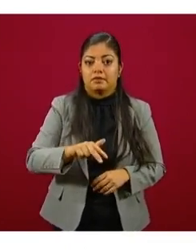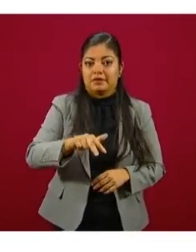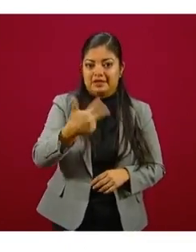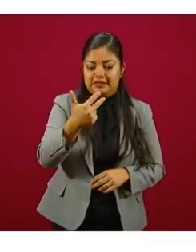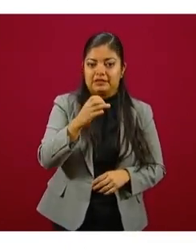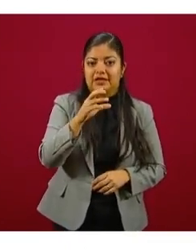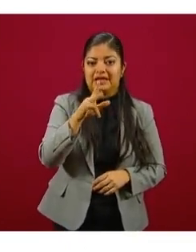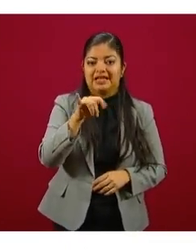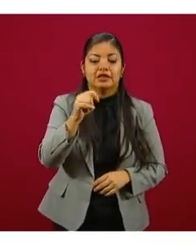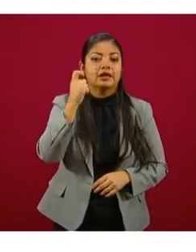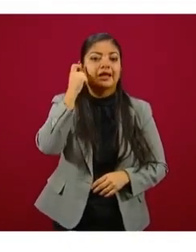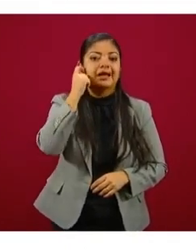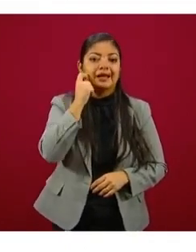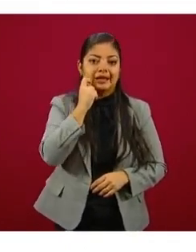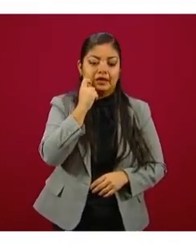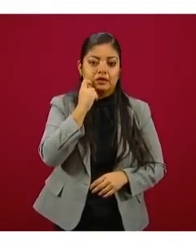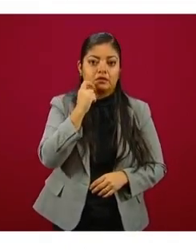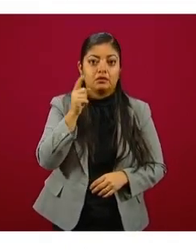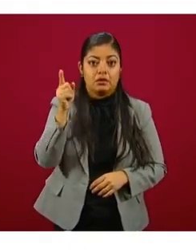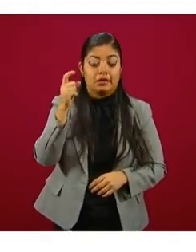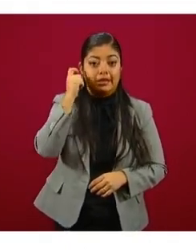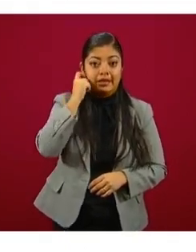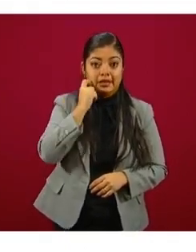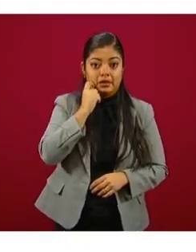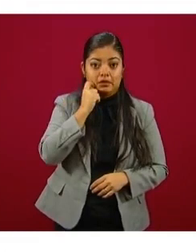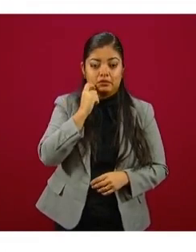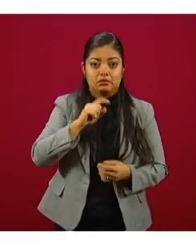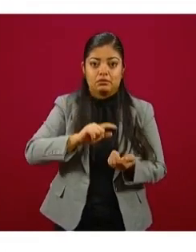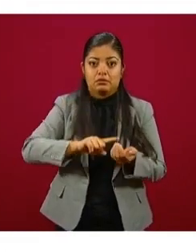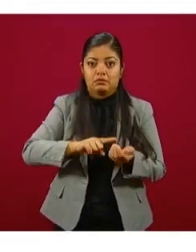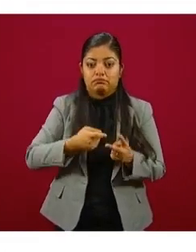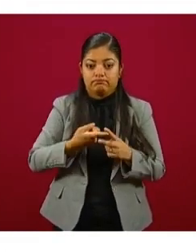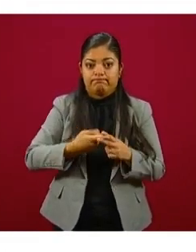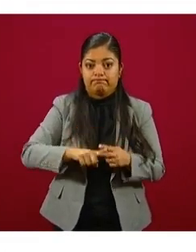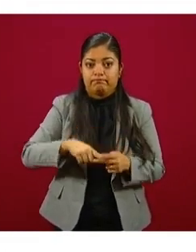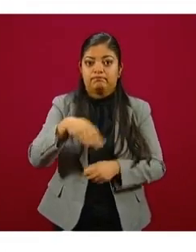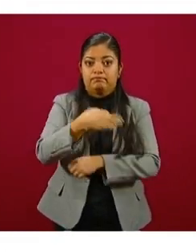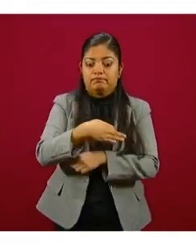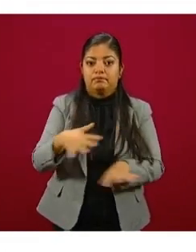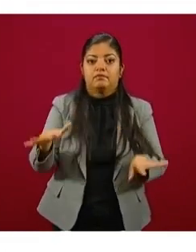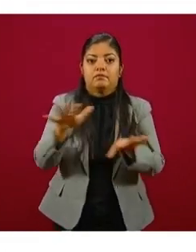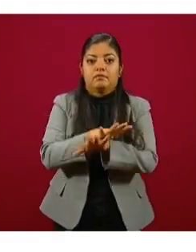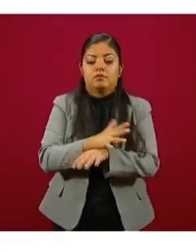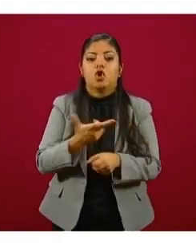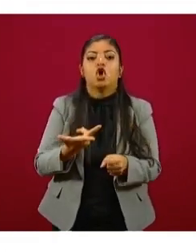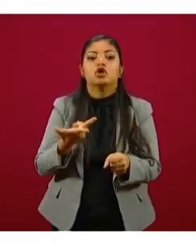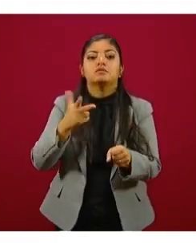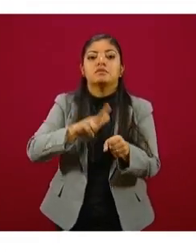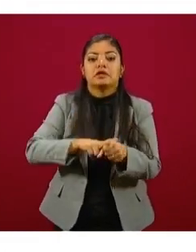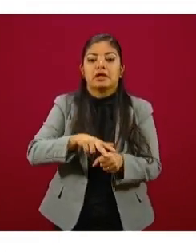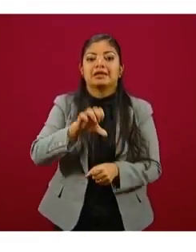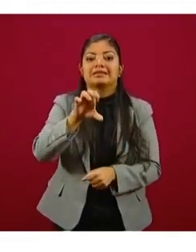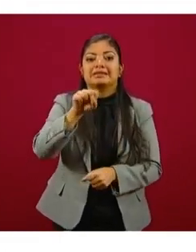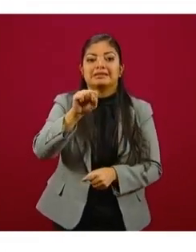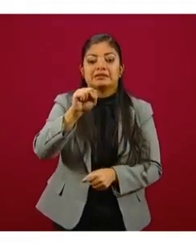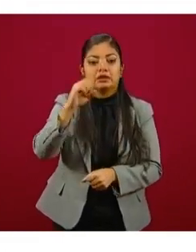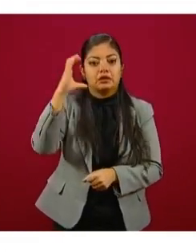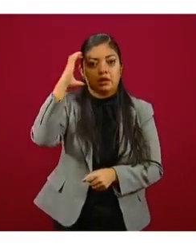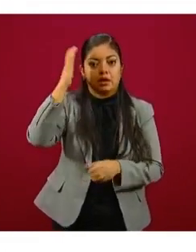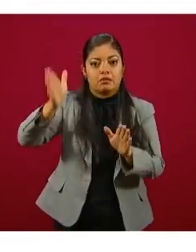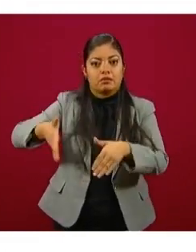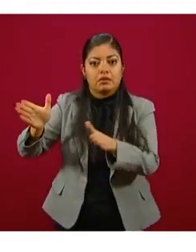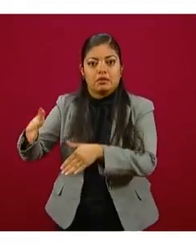13º, el CRIT Guerrero. El CRIT Guerrero se reconvierte temporalmente a un hospital con 60 camas